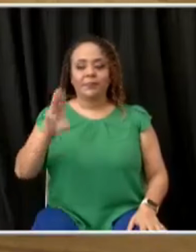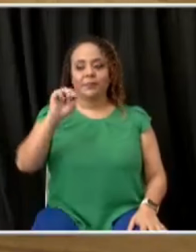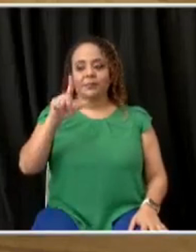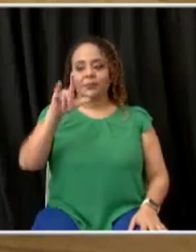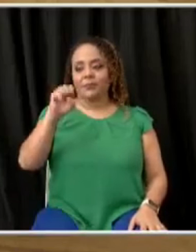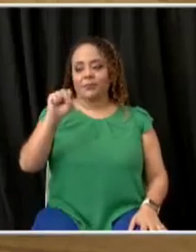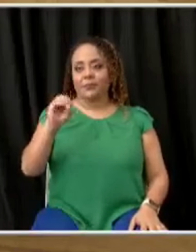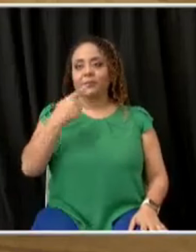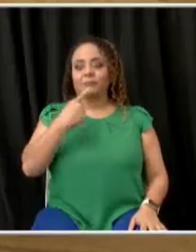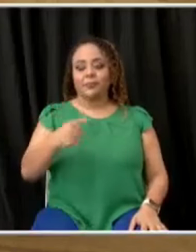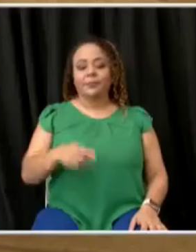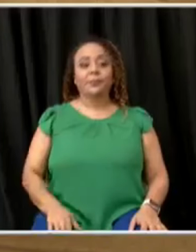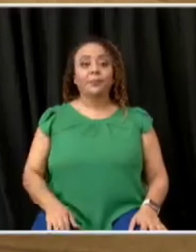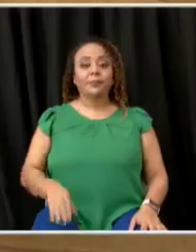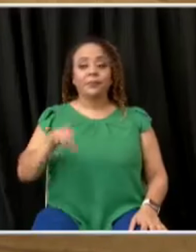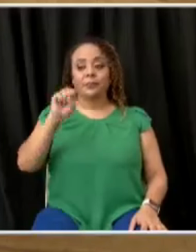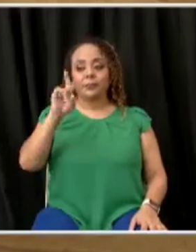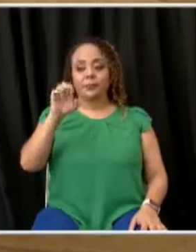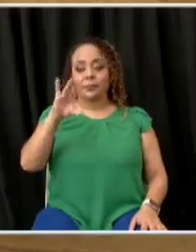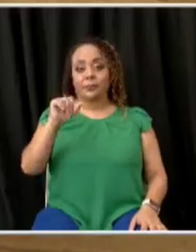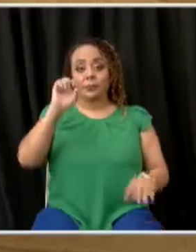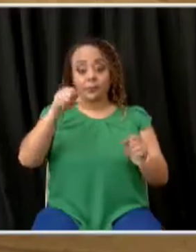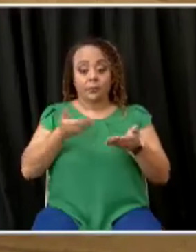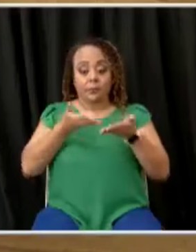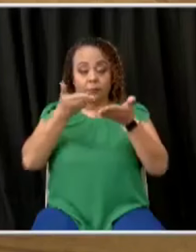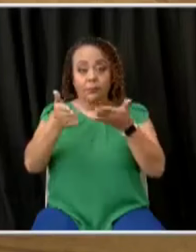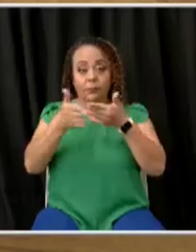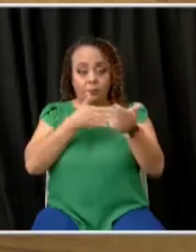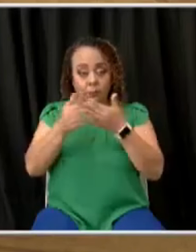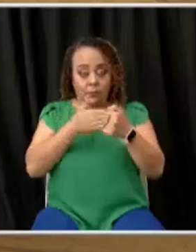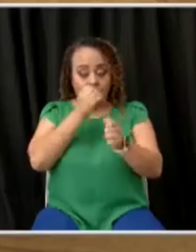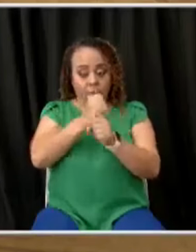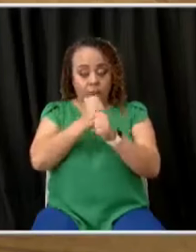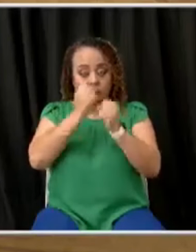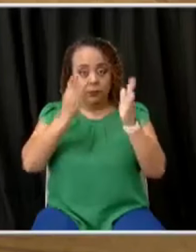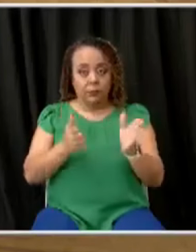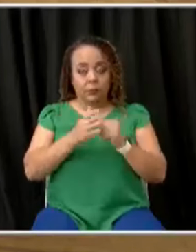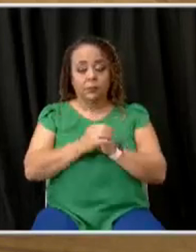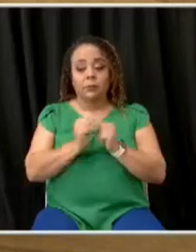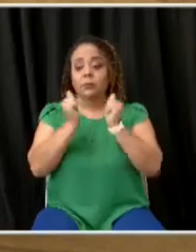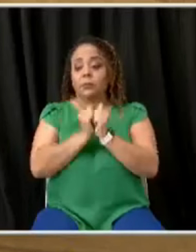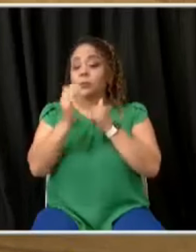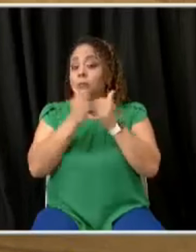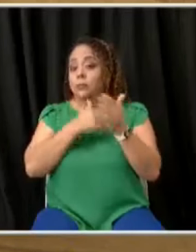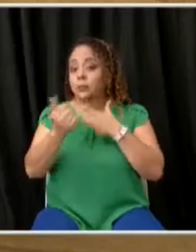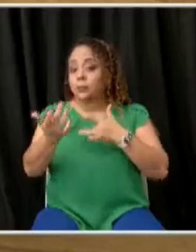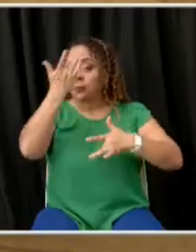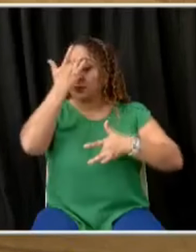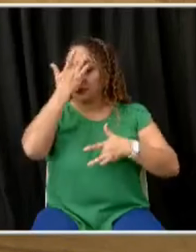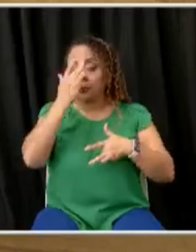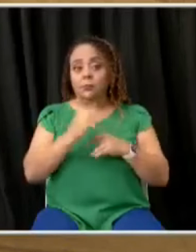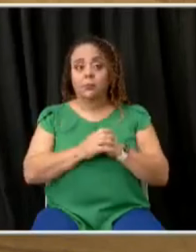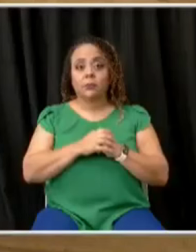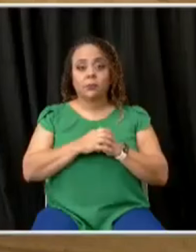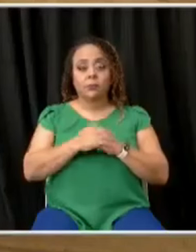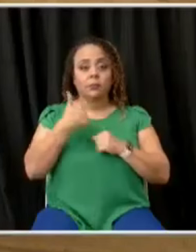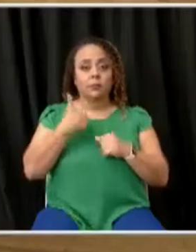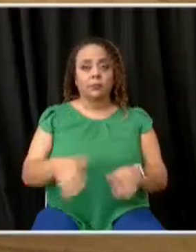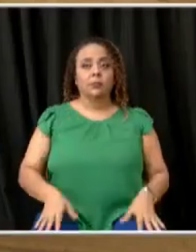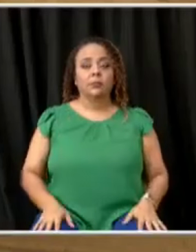nos dice, ¿los sueros de hidratación se le puede suministrar a cualquier trabajador con cualquier enfermedad o padecimiento que